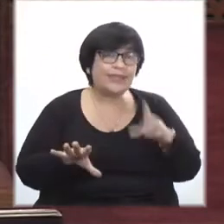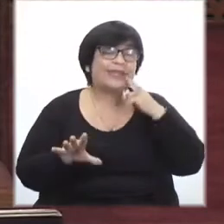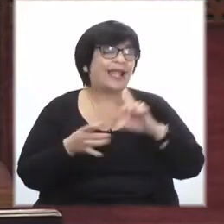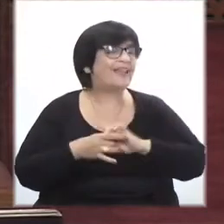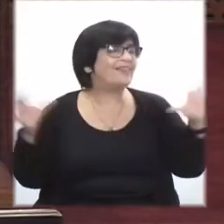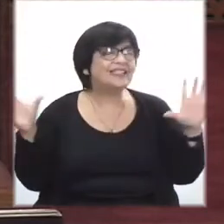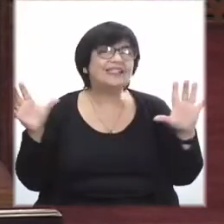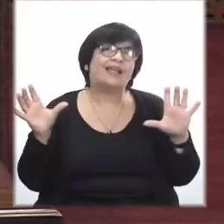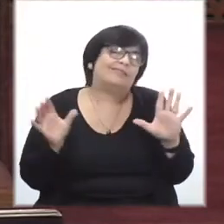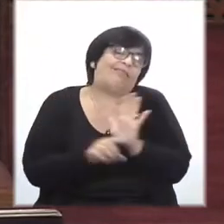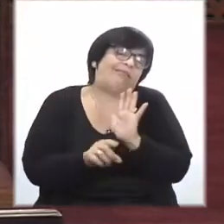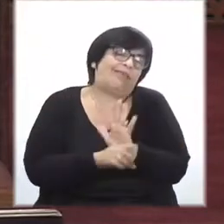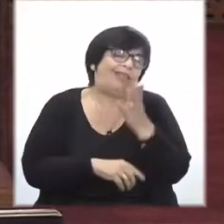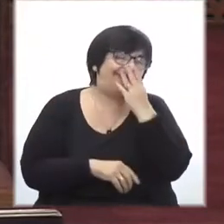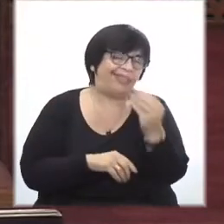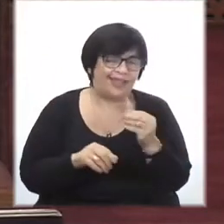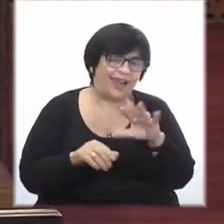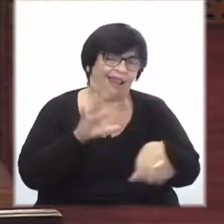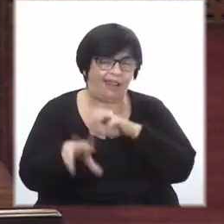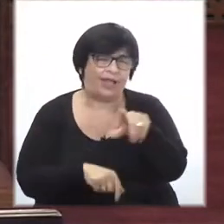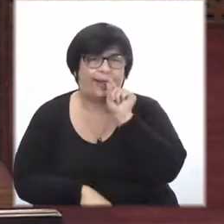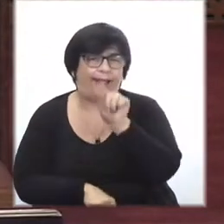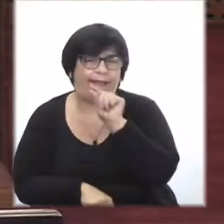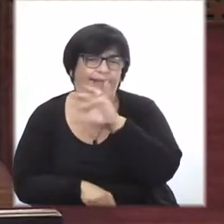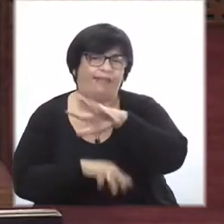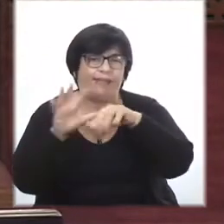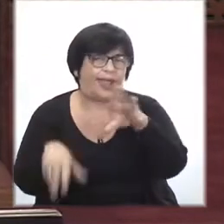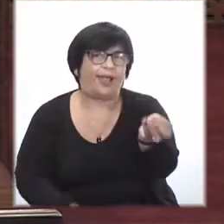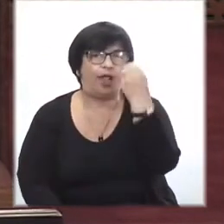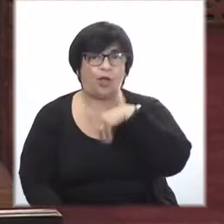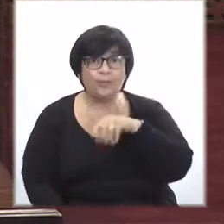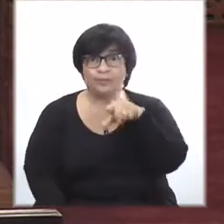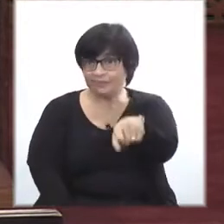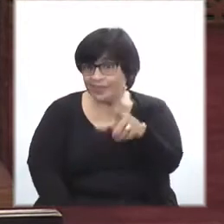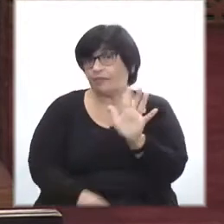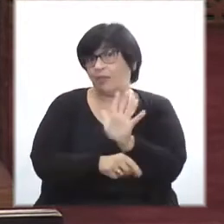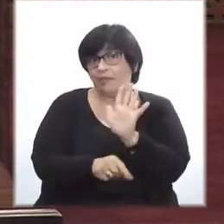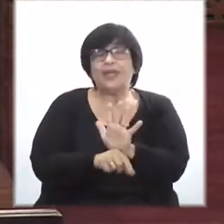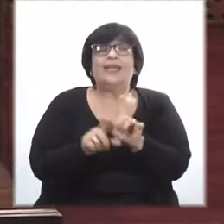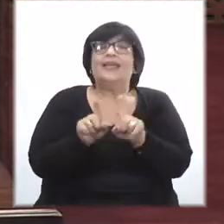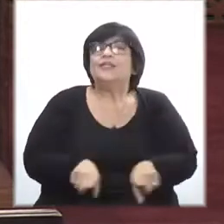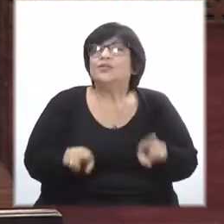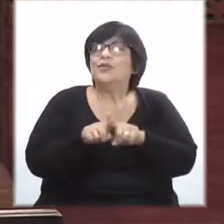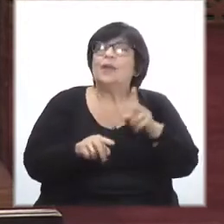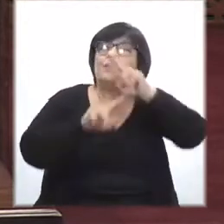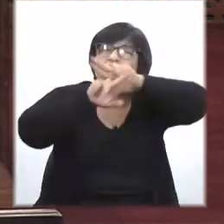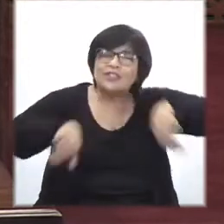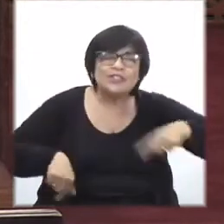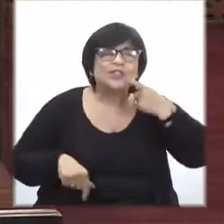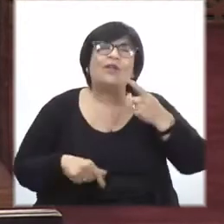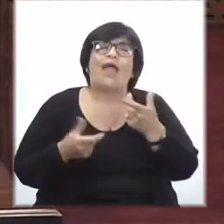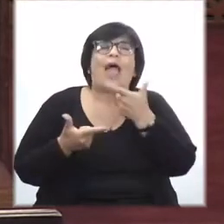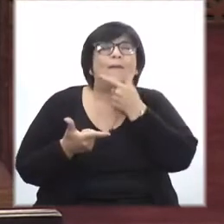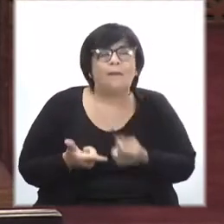del zorro dentro del gallinero libre, como se ha dicho tantas veces. Lo que este veto facilita es la competencia por la tierra de dos